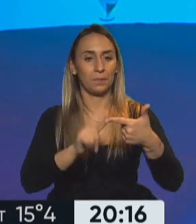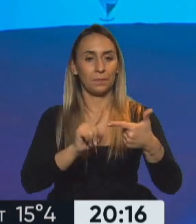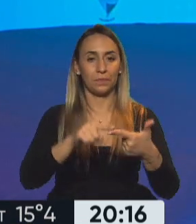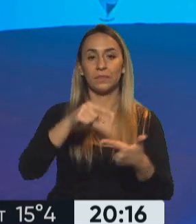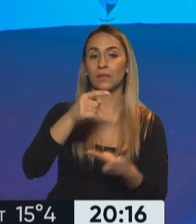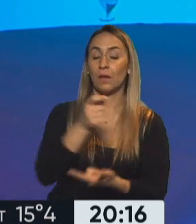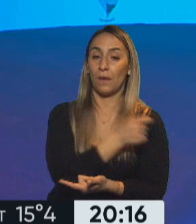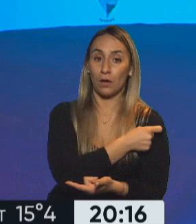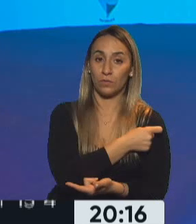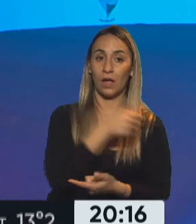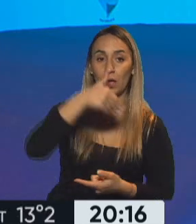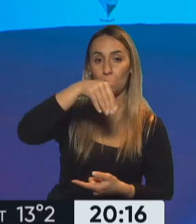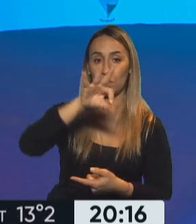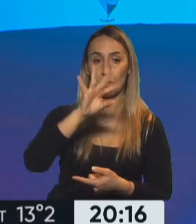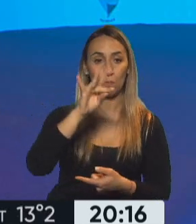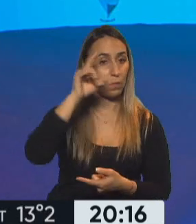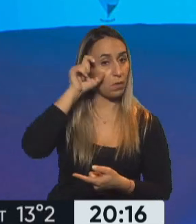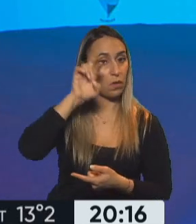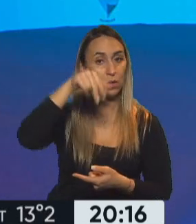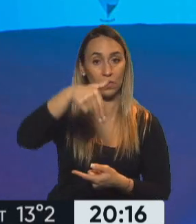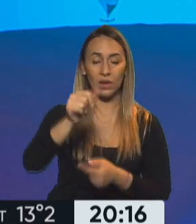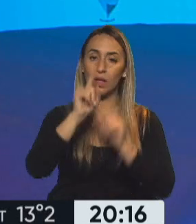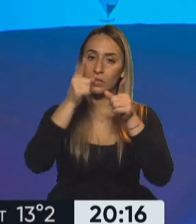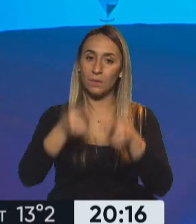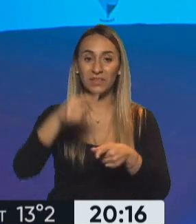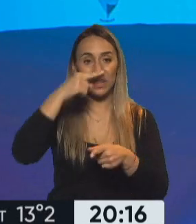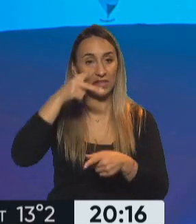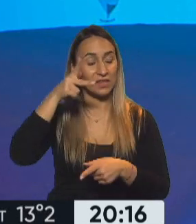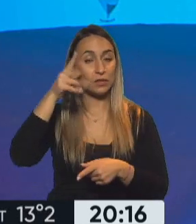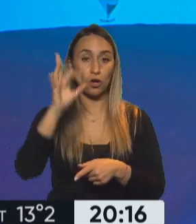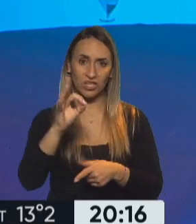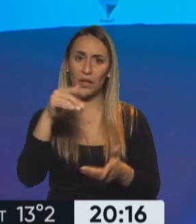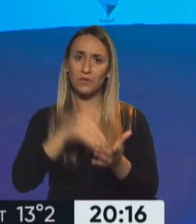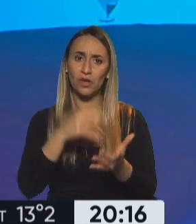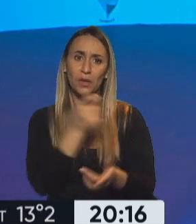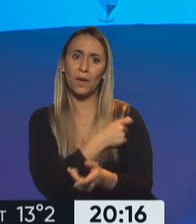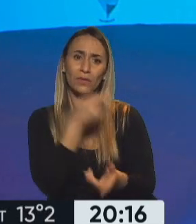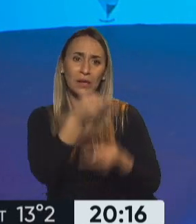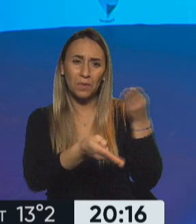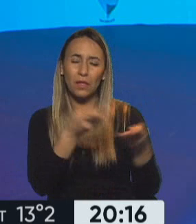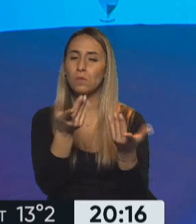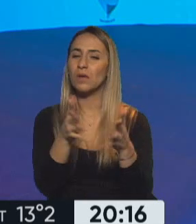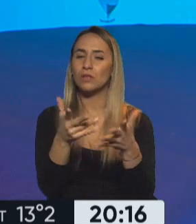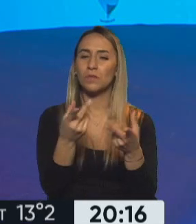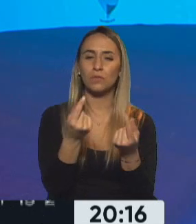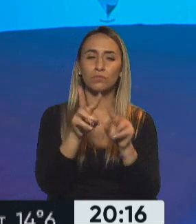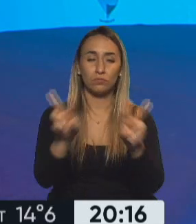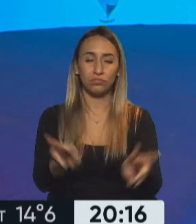tiene pedidos por un número similar, 780 millones de vacunas. La facturación global estimada es